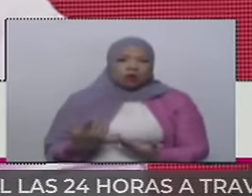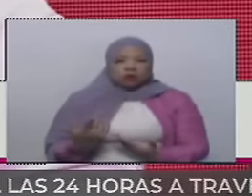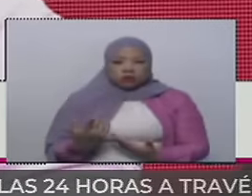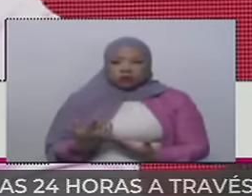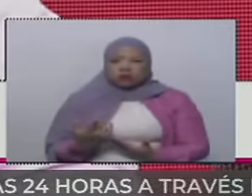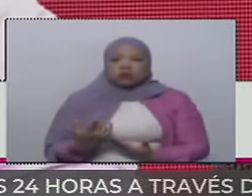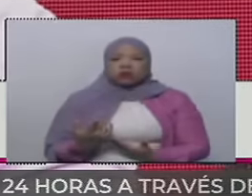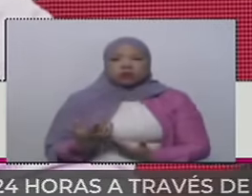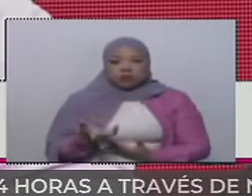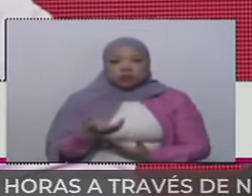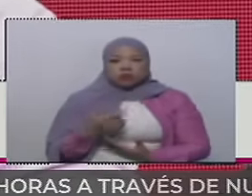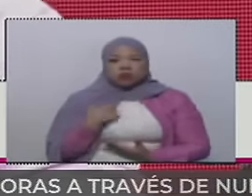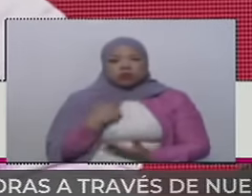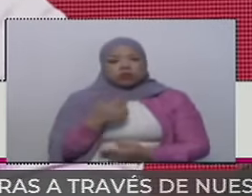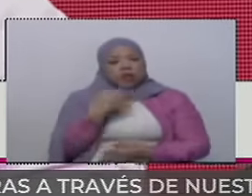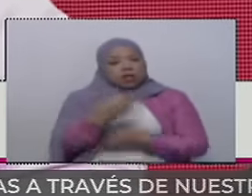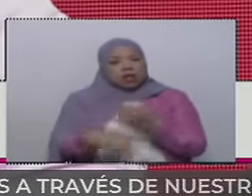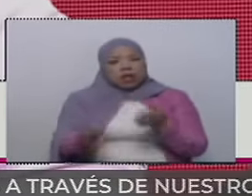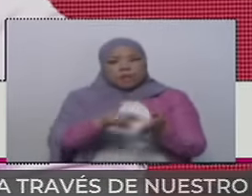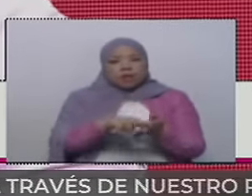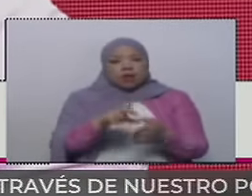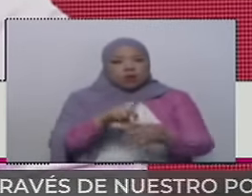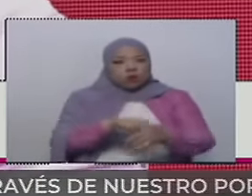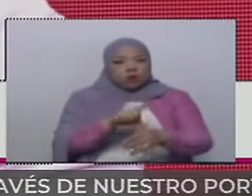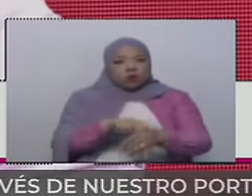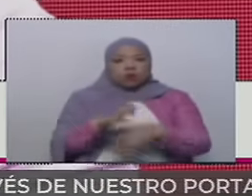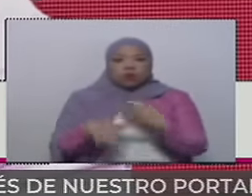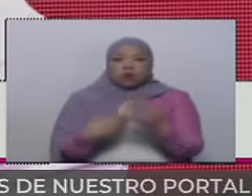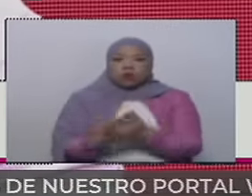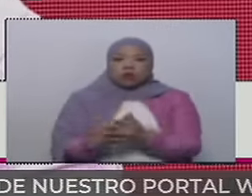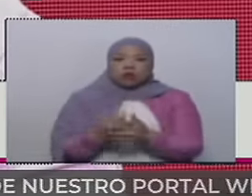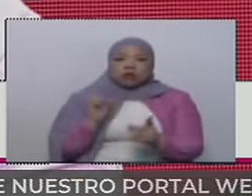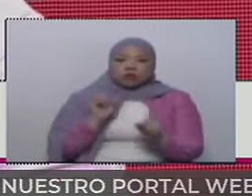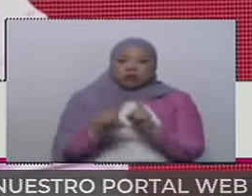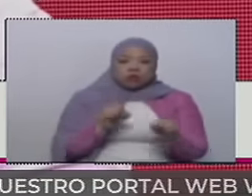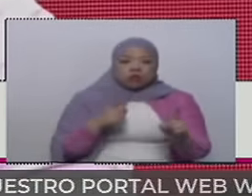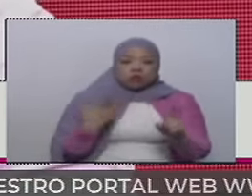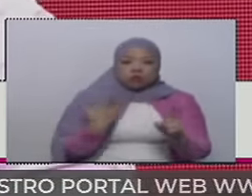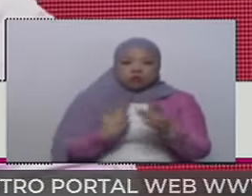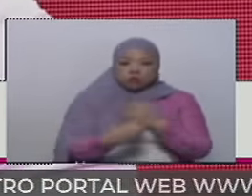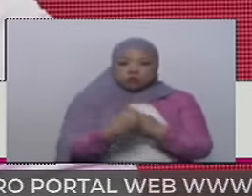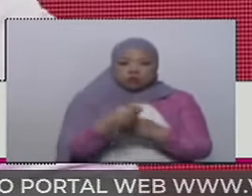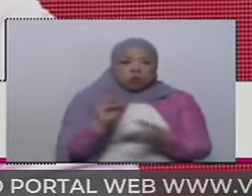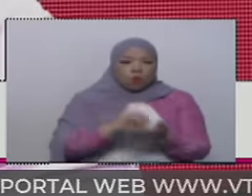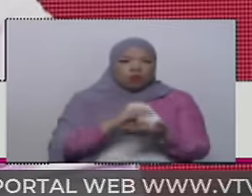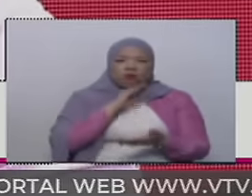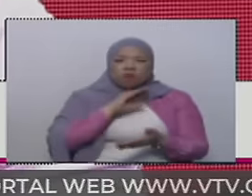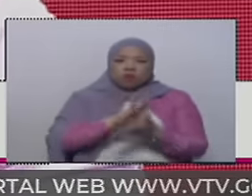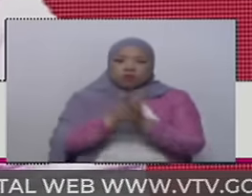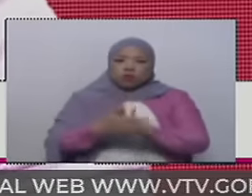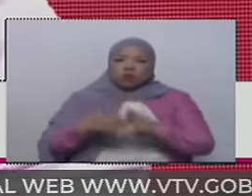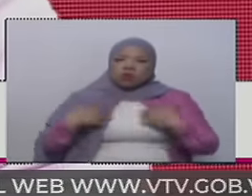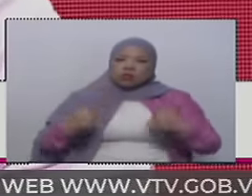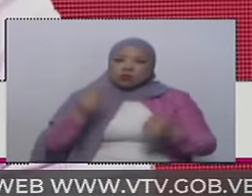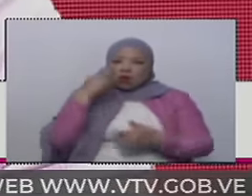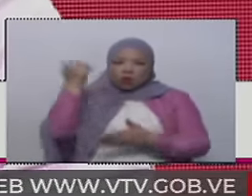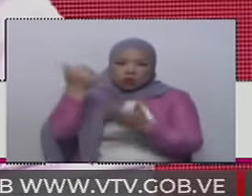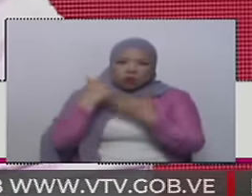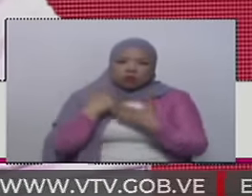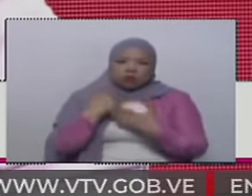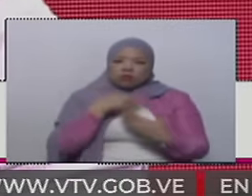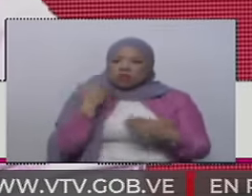Esto, yo se lo decía al doctor, así como entró, así va a salir. Porque esto no me va a matar a